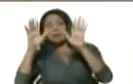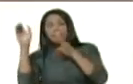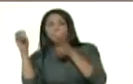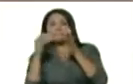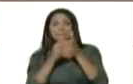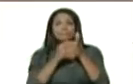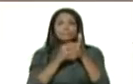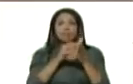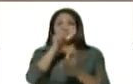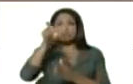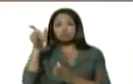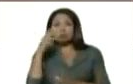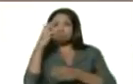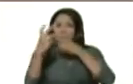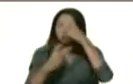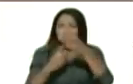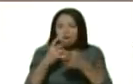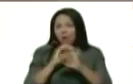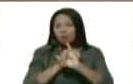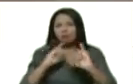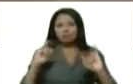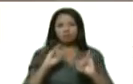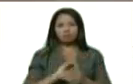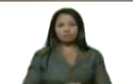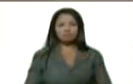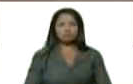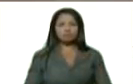10.739.223 compatriotas.